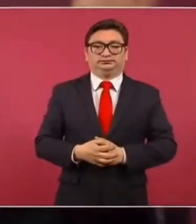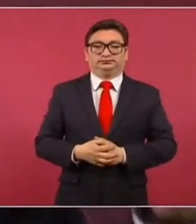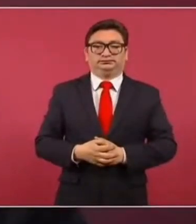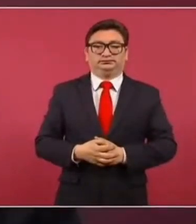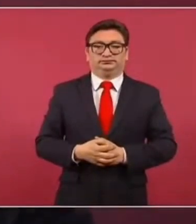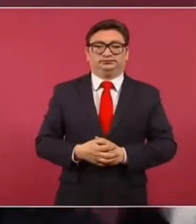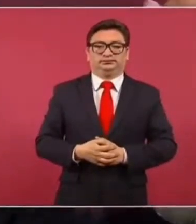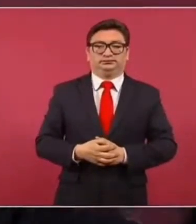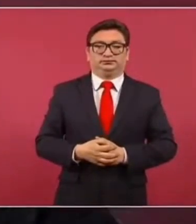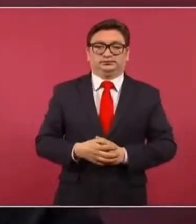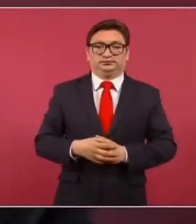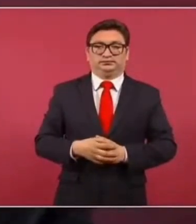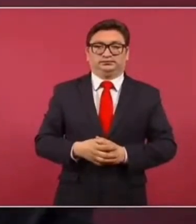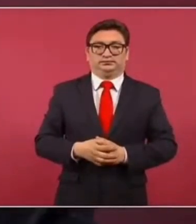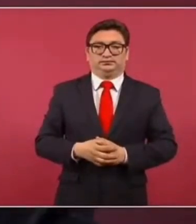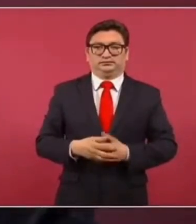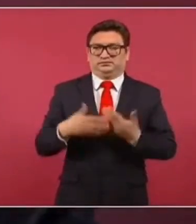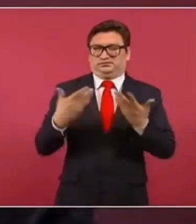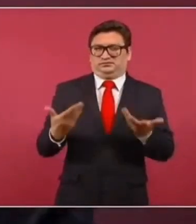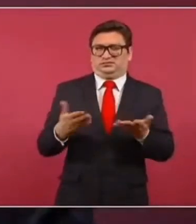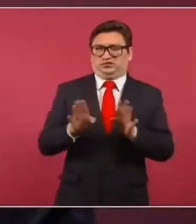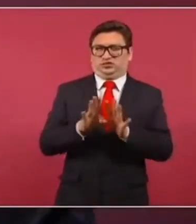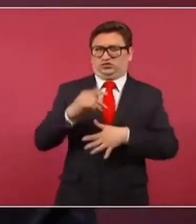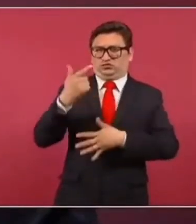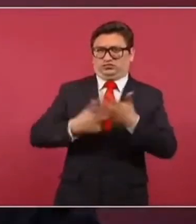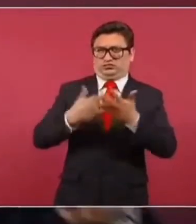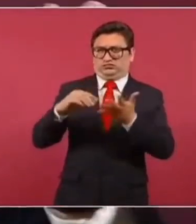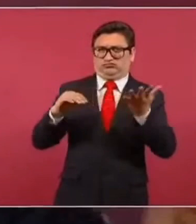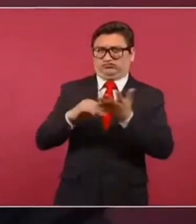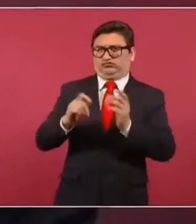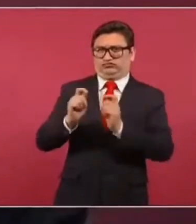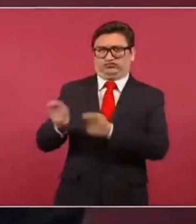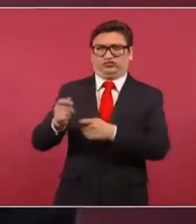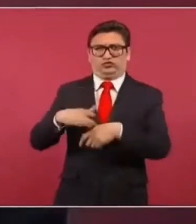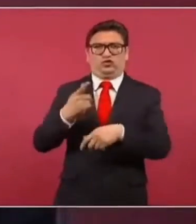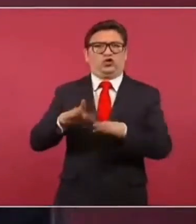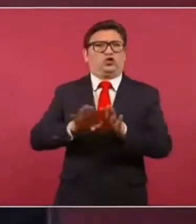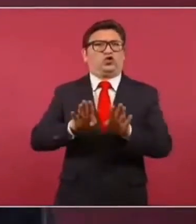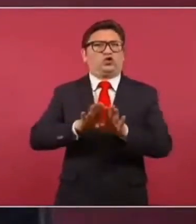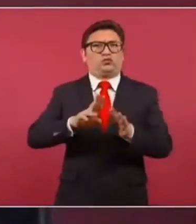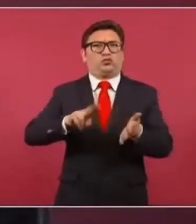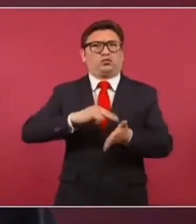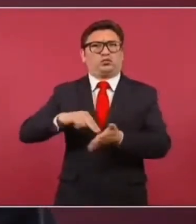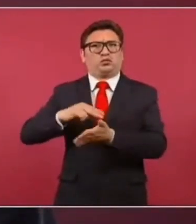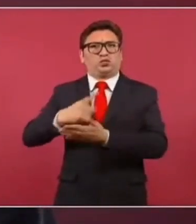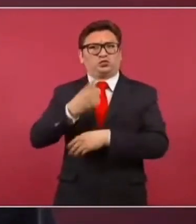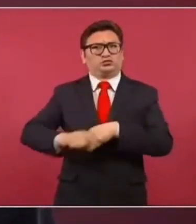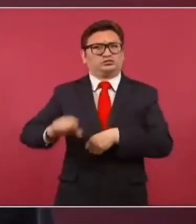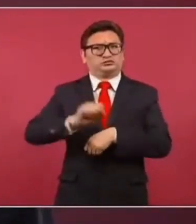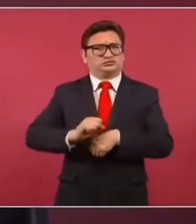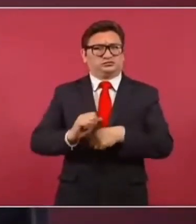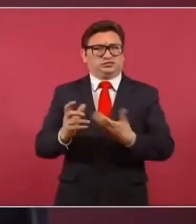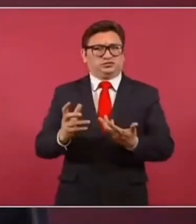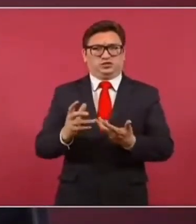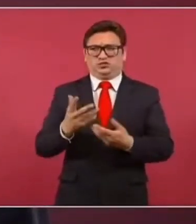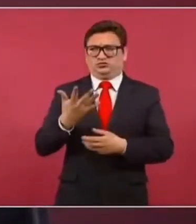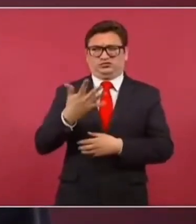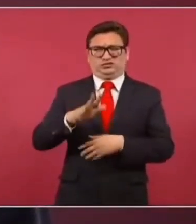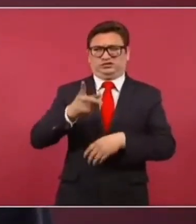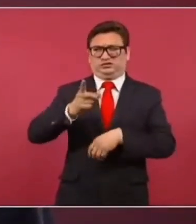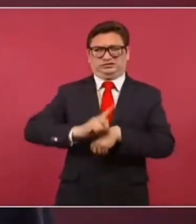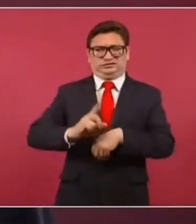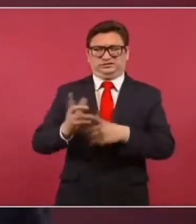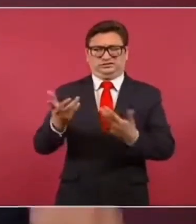Entonces, ¿cómo es que le dieron el registro? Sacó las firmas, creo que en una semana, o en 10 días,